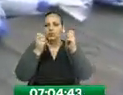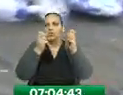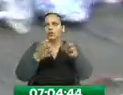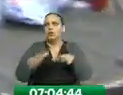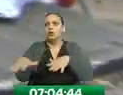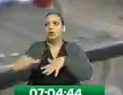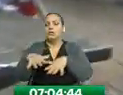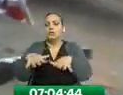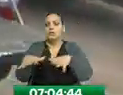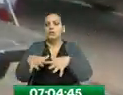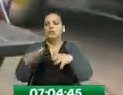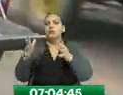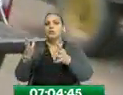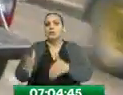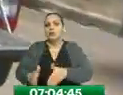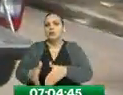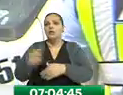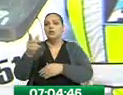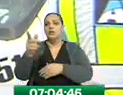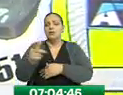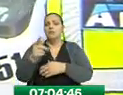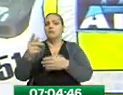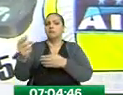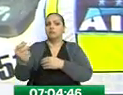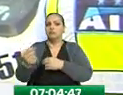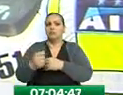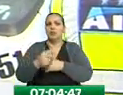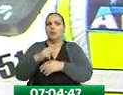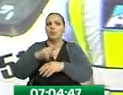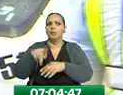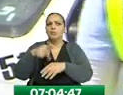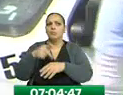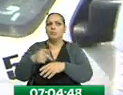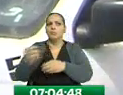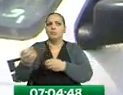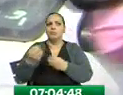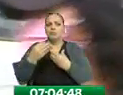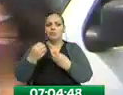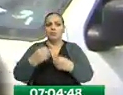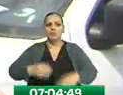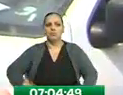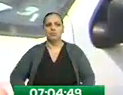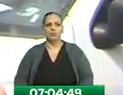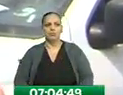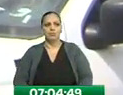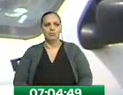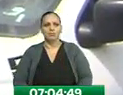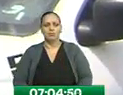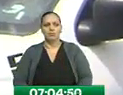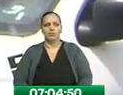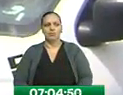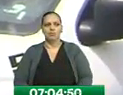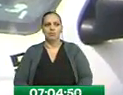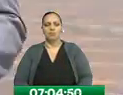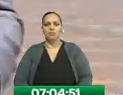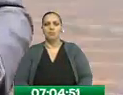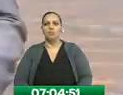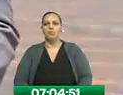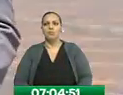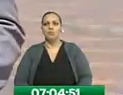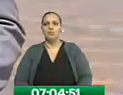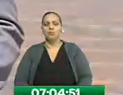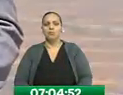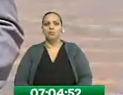amarillo y ojalá muy pronto podamos estar en un semáforo verde, pero ello requiere, por supuesto, la colaboración de todos, de cada uno de nosotros. La